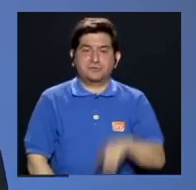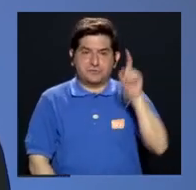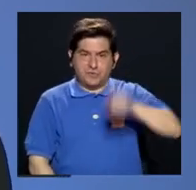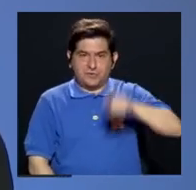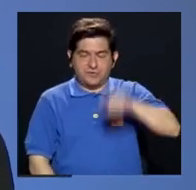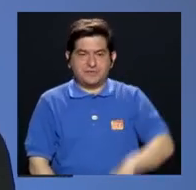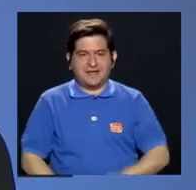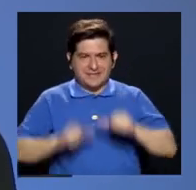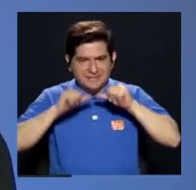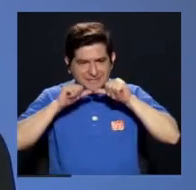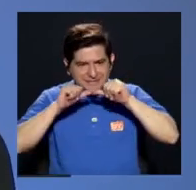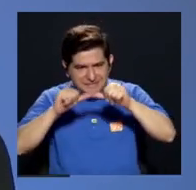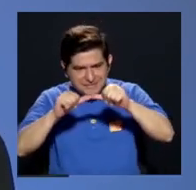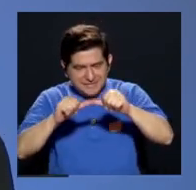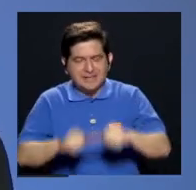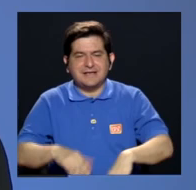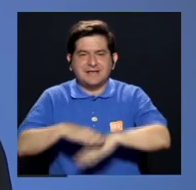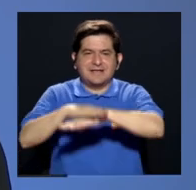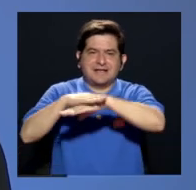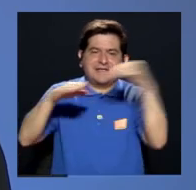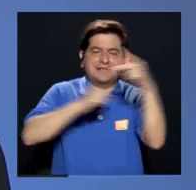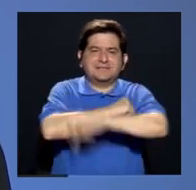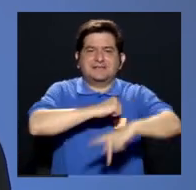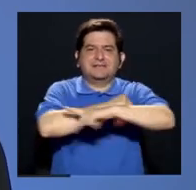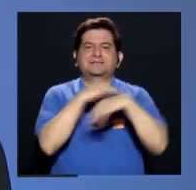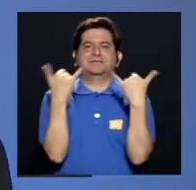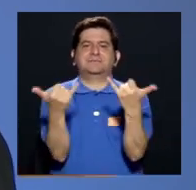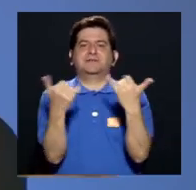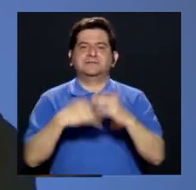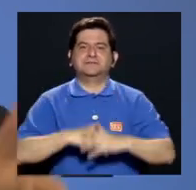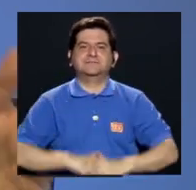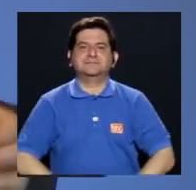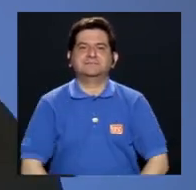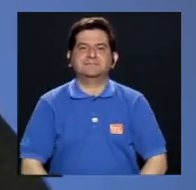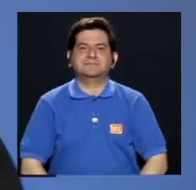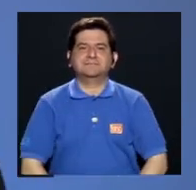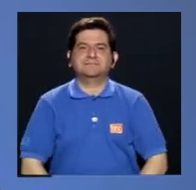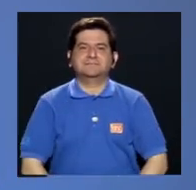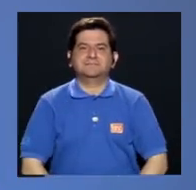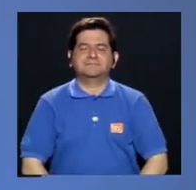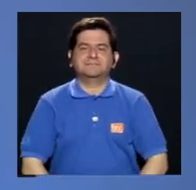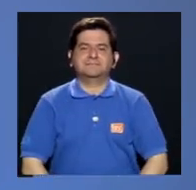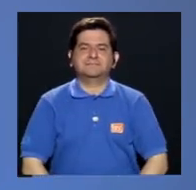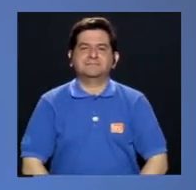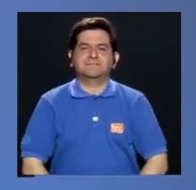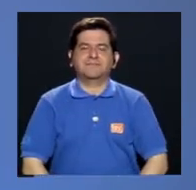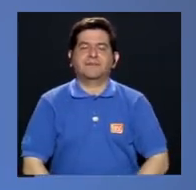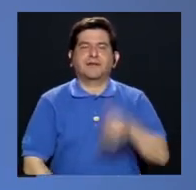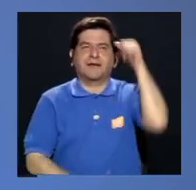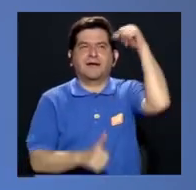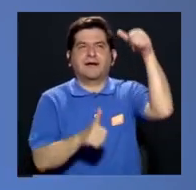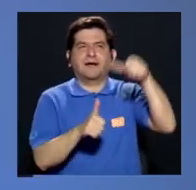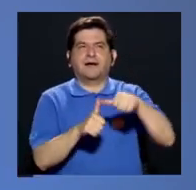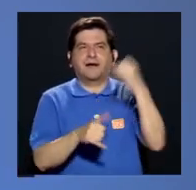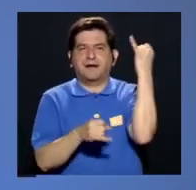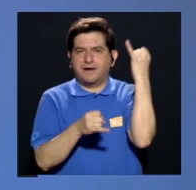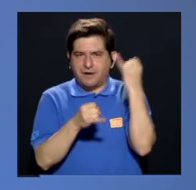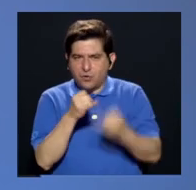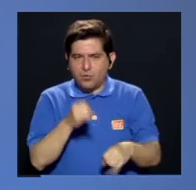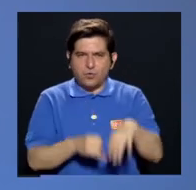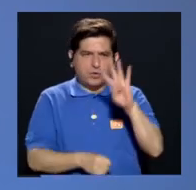allá de nuestras fronteras. Si tomamos en cuenta los